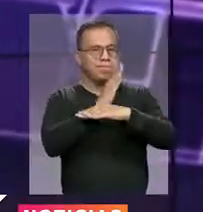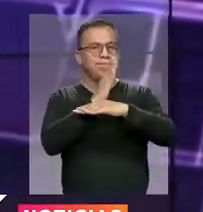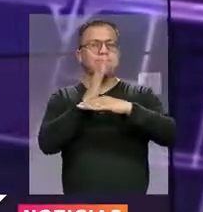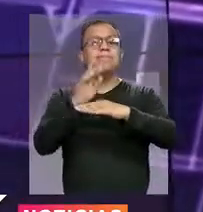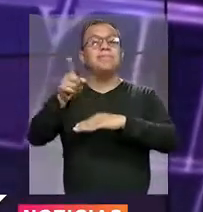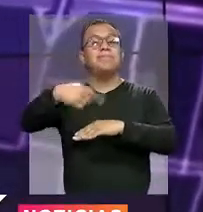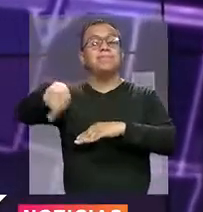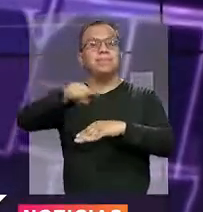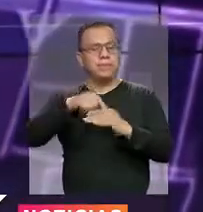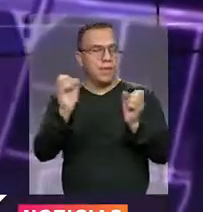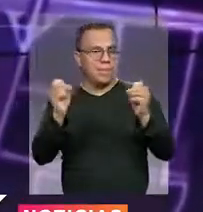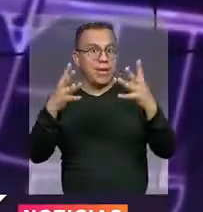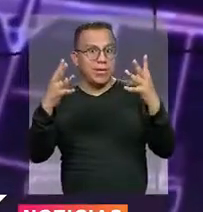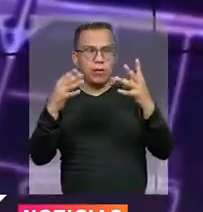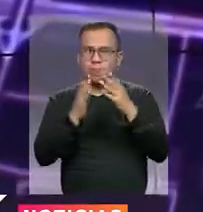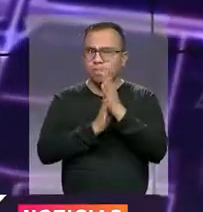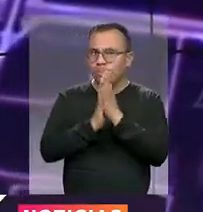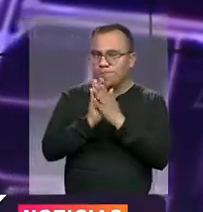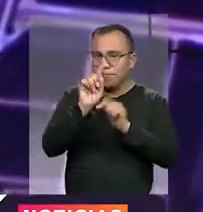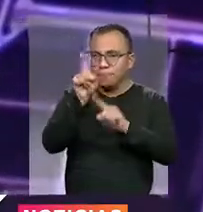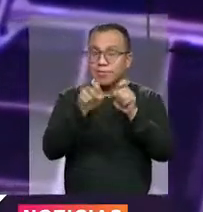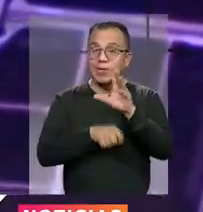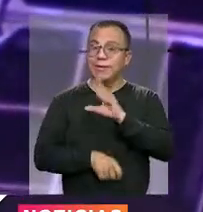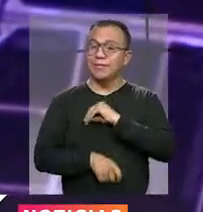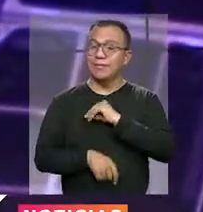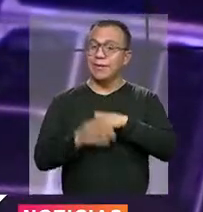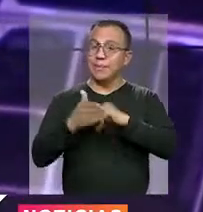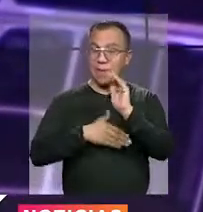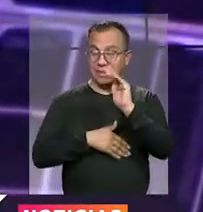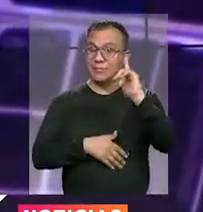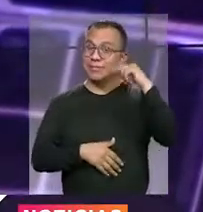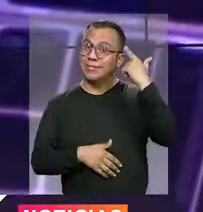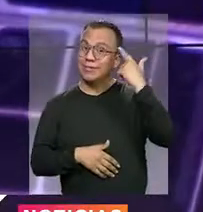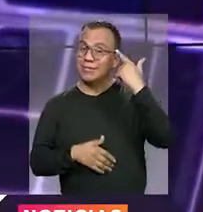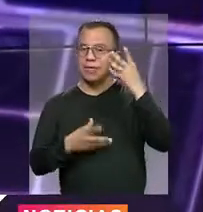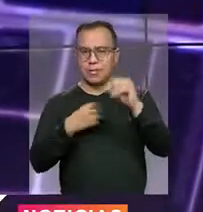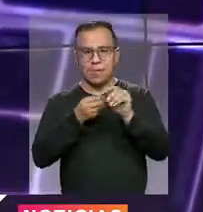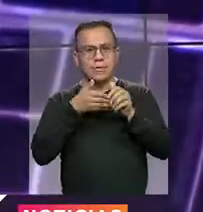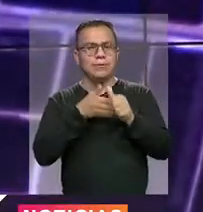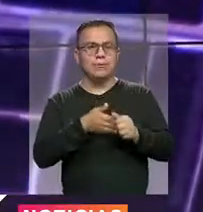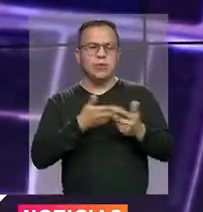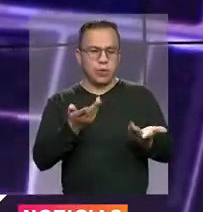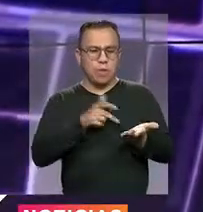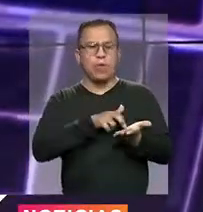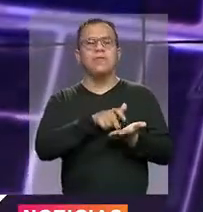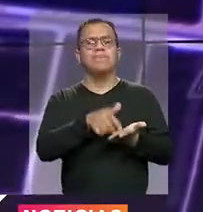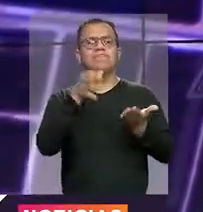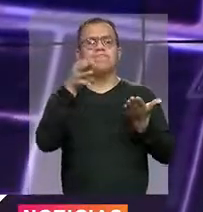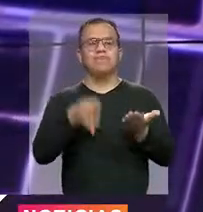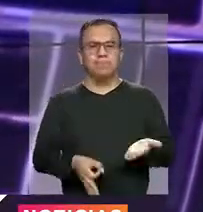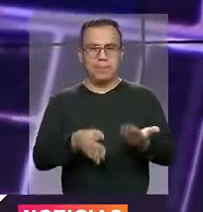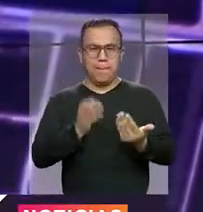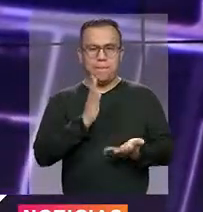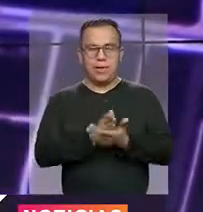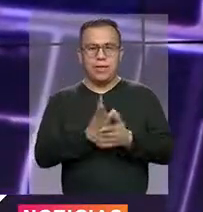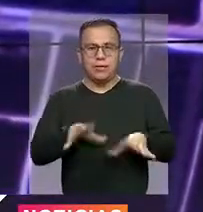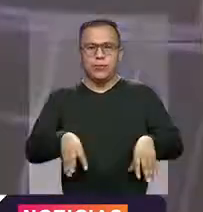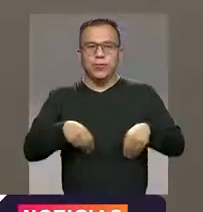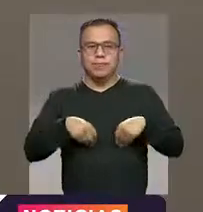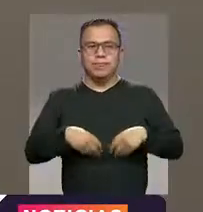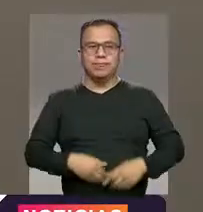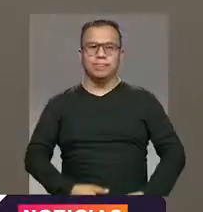ciudad, desde La magia y el suspenso, la novela más vendida en Inglaterra, hasta una guía para caminar con firmeza durante la menopausia.